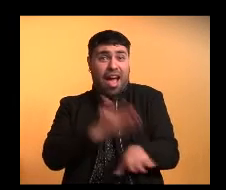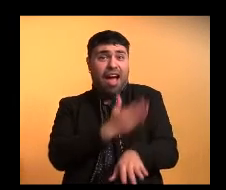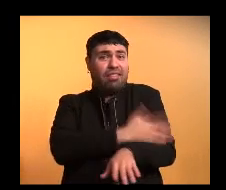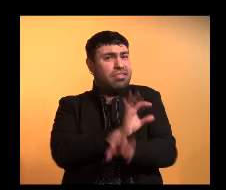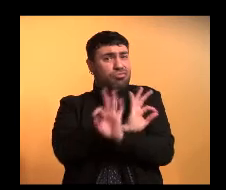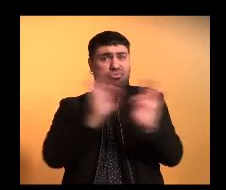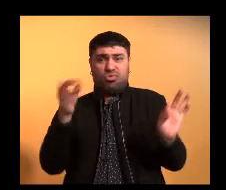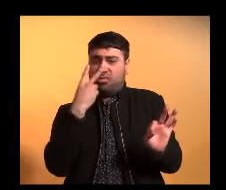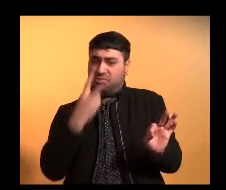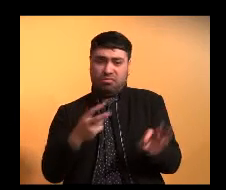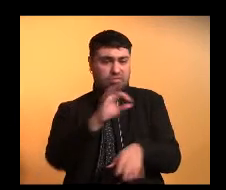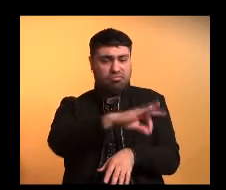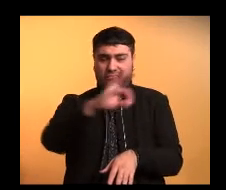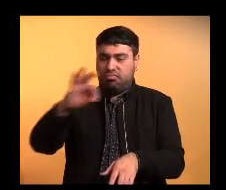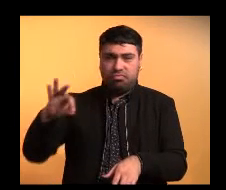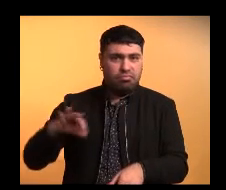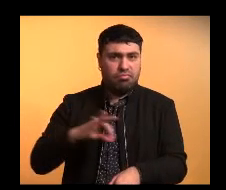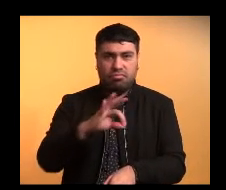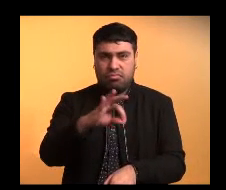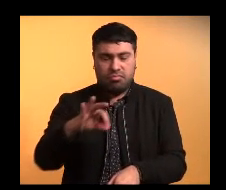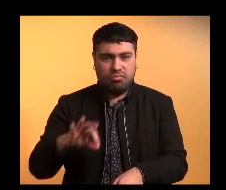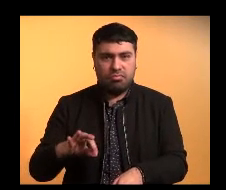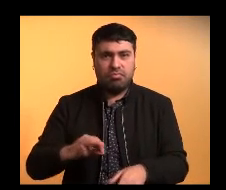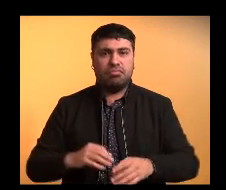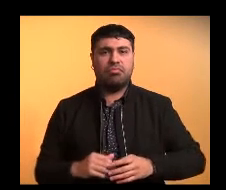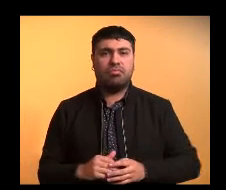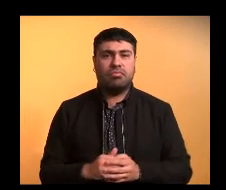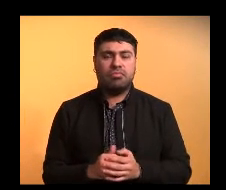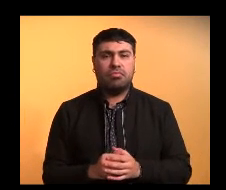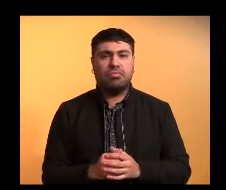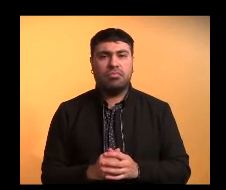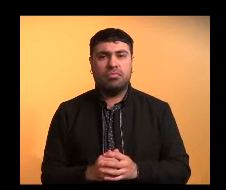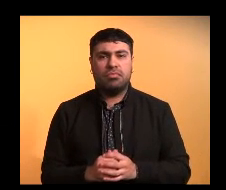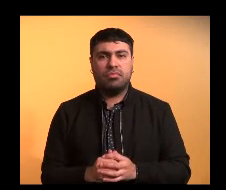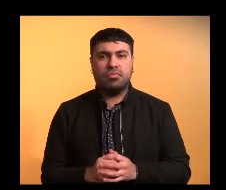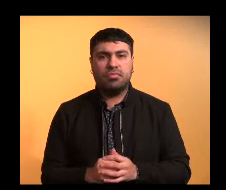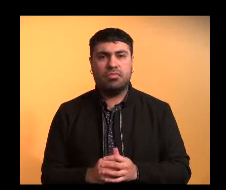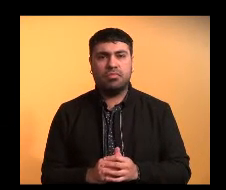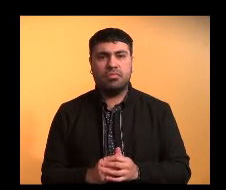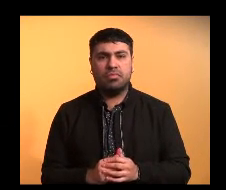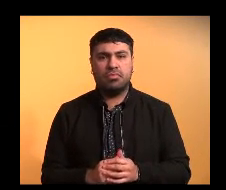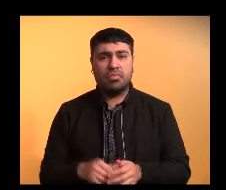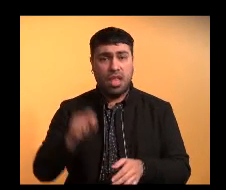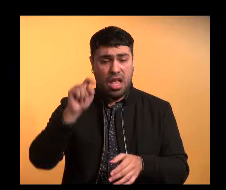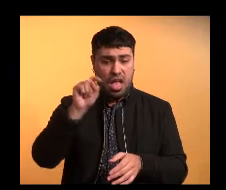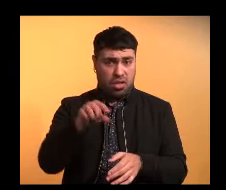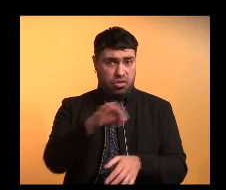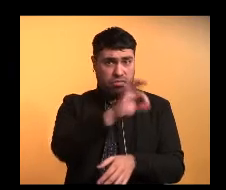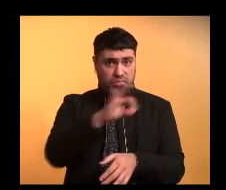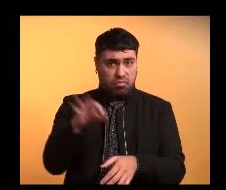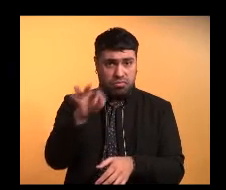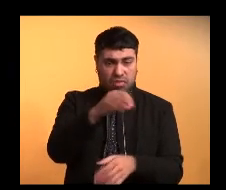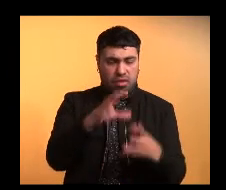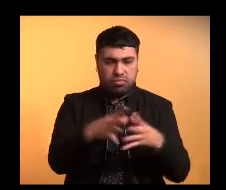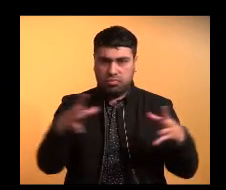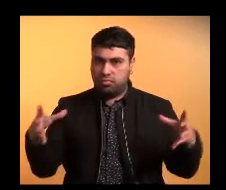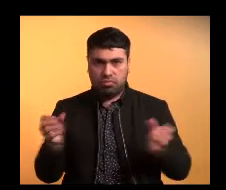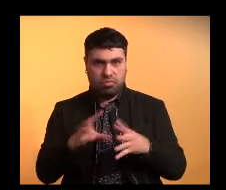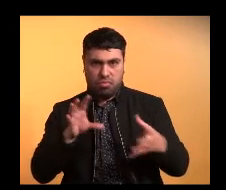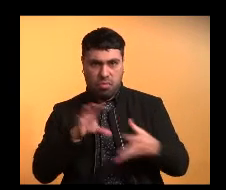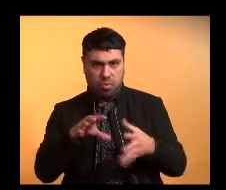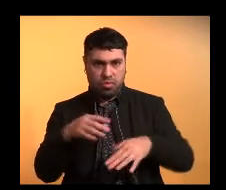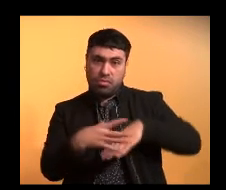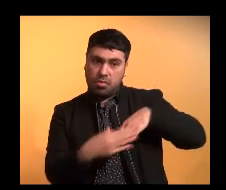de crustáceos, y esto es una poza de marea. Eh, estos crustáceos son muy abundantes